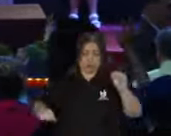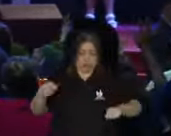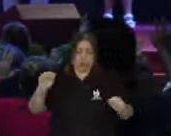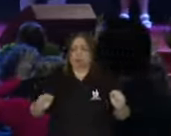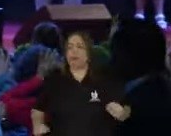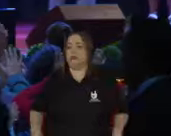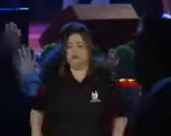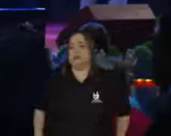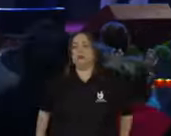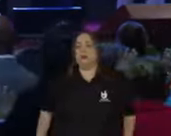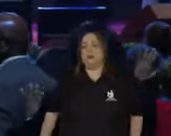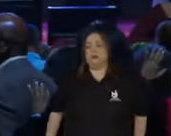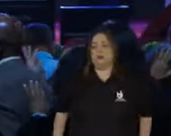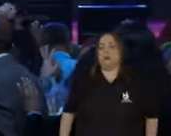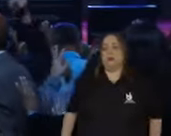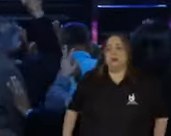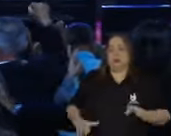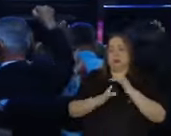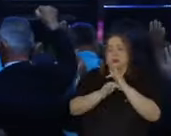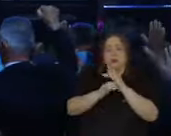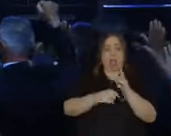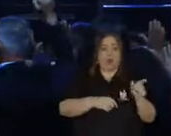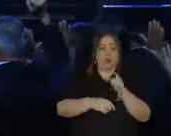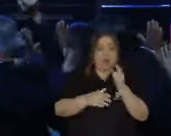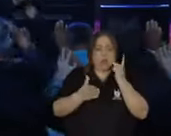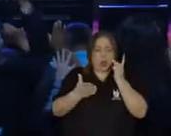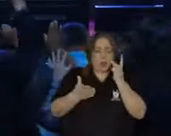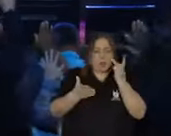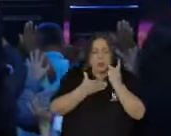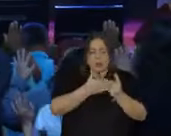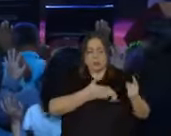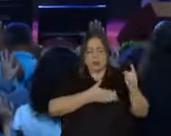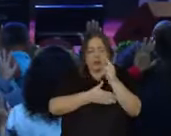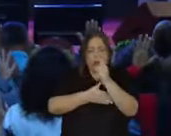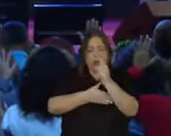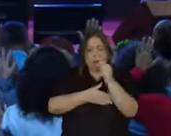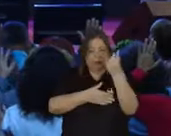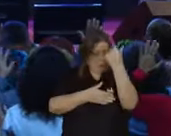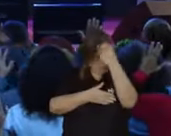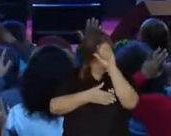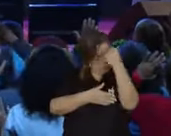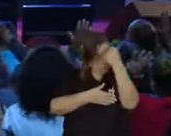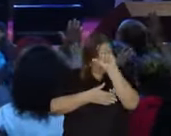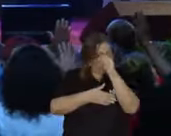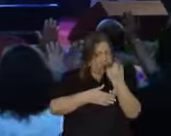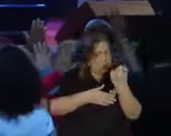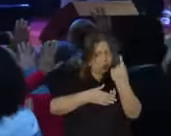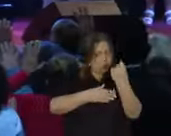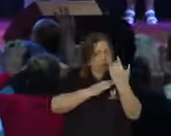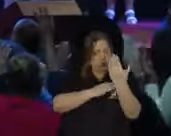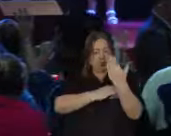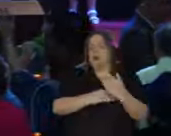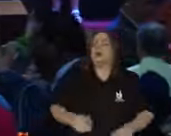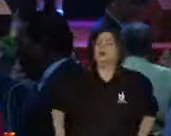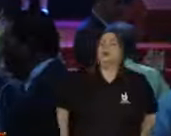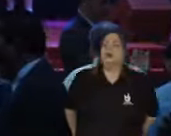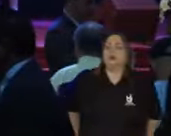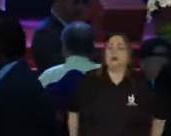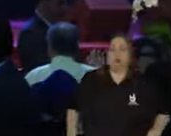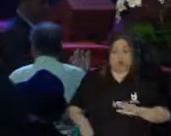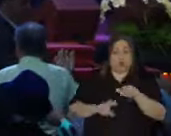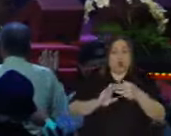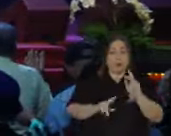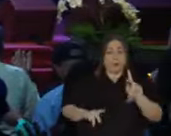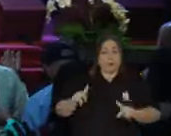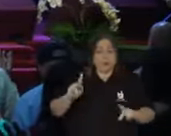Oh, Rabakia, Shakara. Levante, levante, levante. Los que estamos atrás también. Los que estamos atrás también. Cada uno